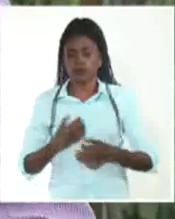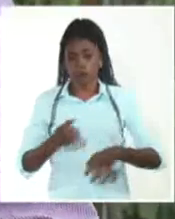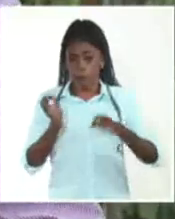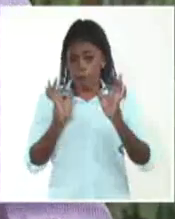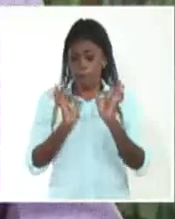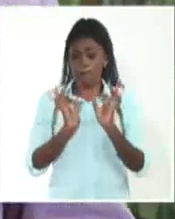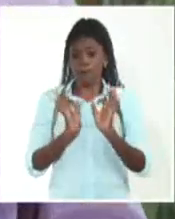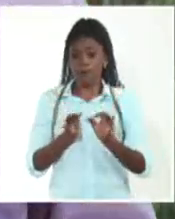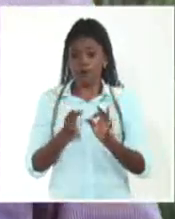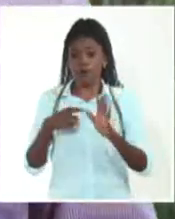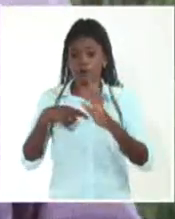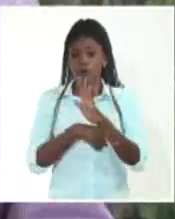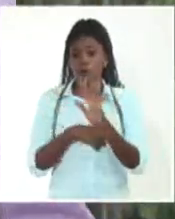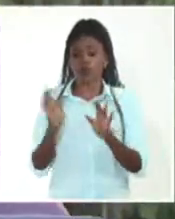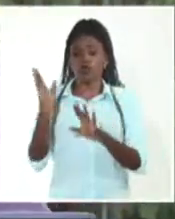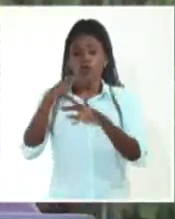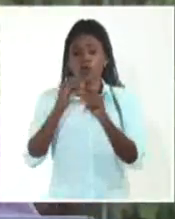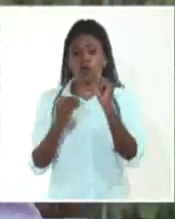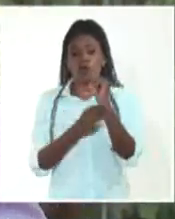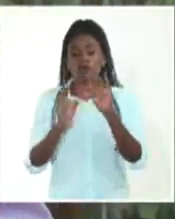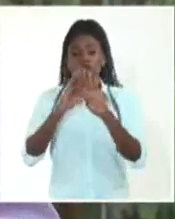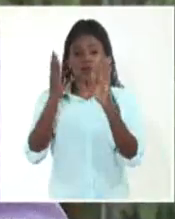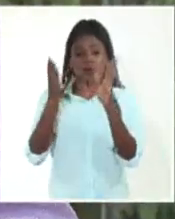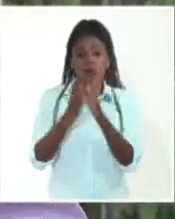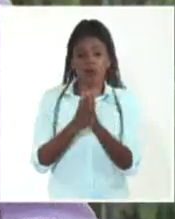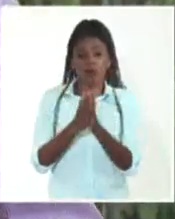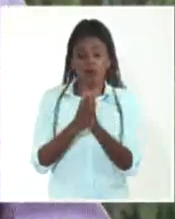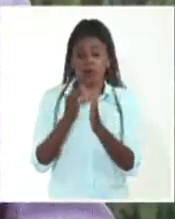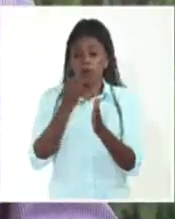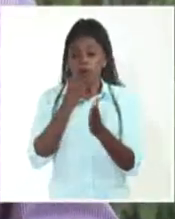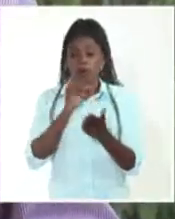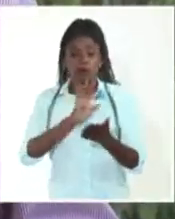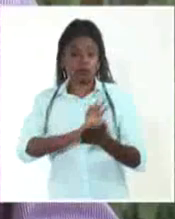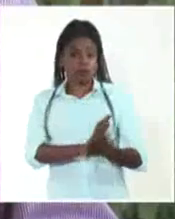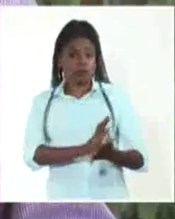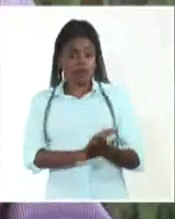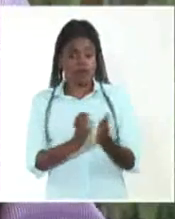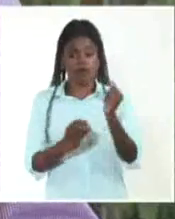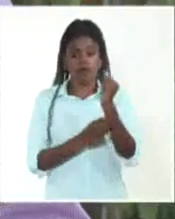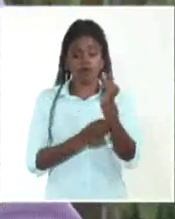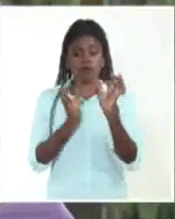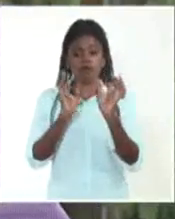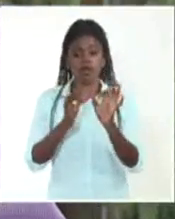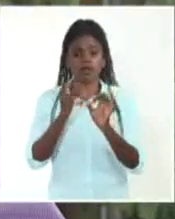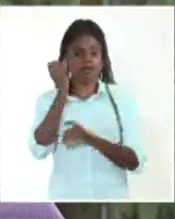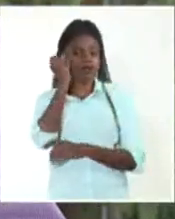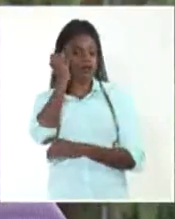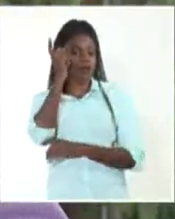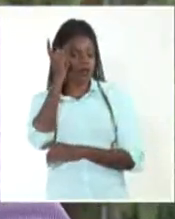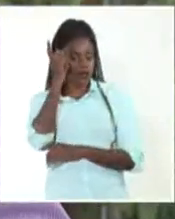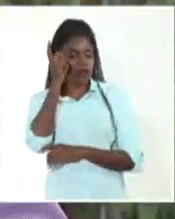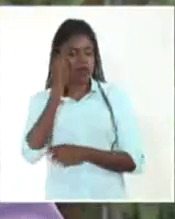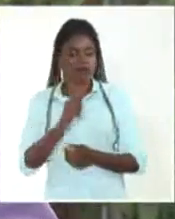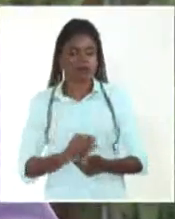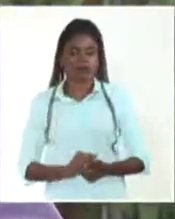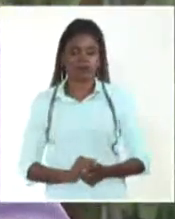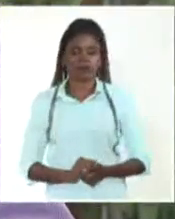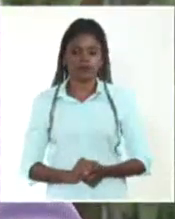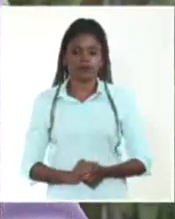profunda de que no existe fuerza en el mundo capaz de aplastar la fuerza de la verdad y de las